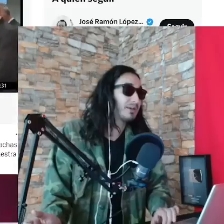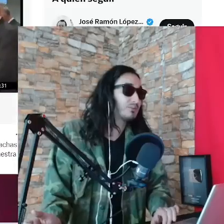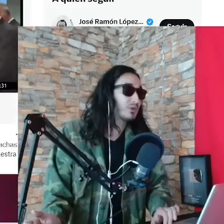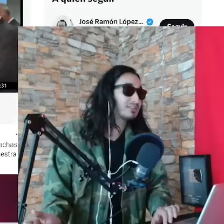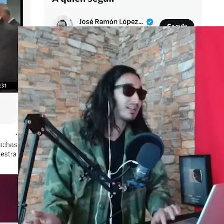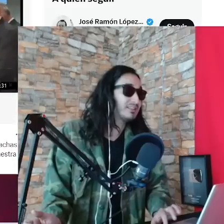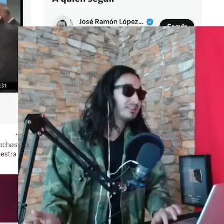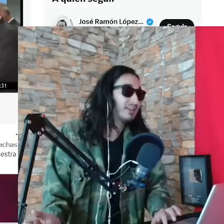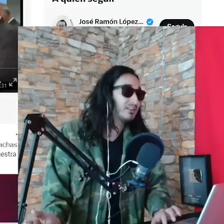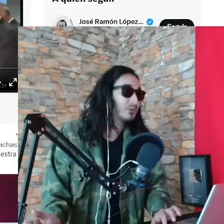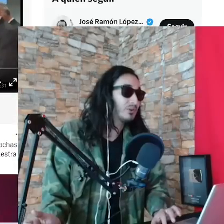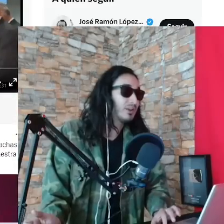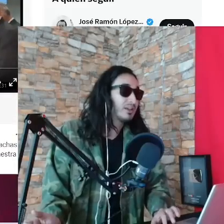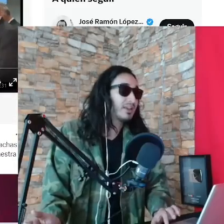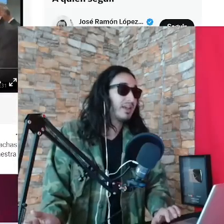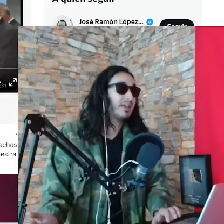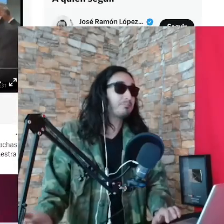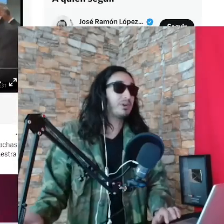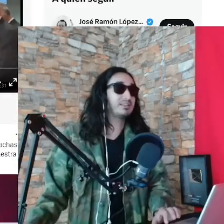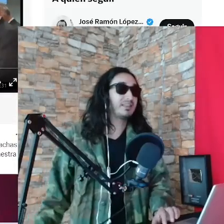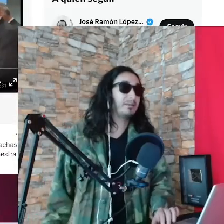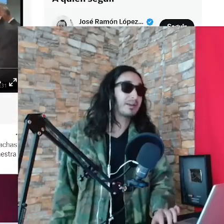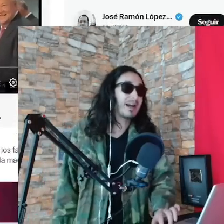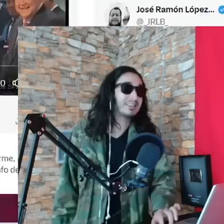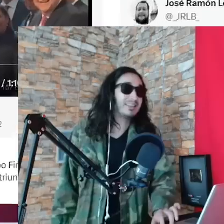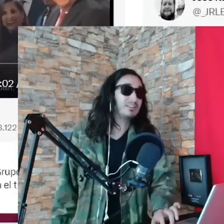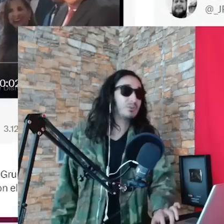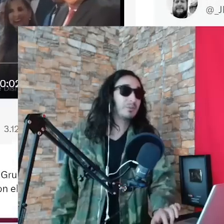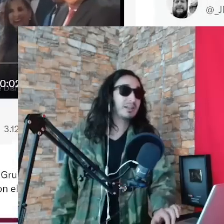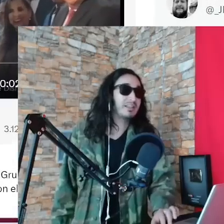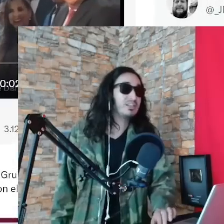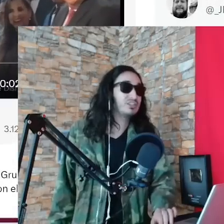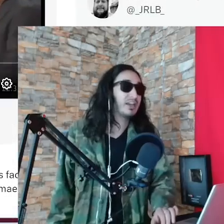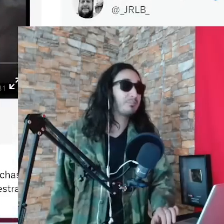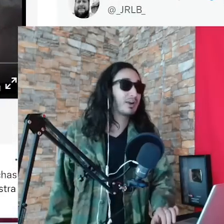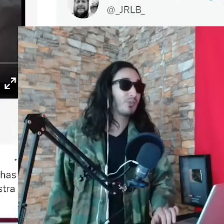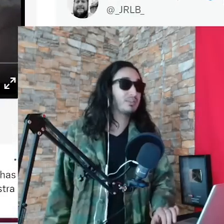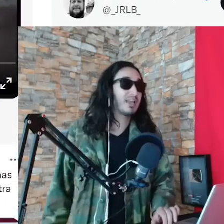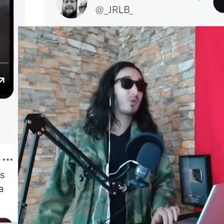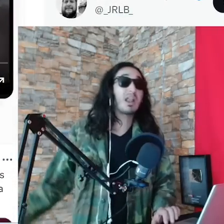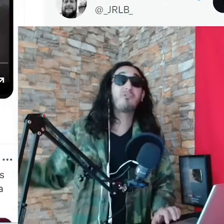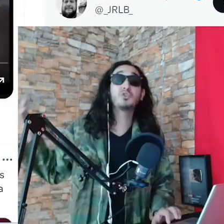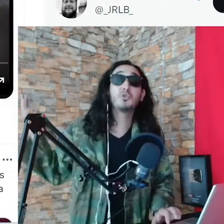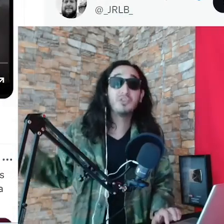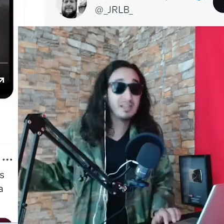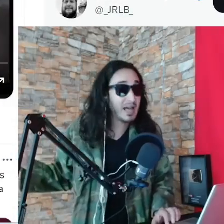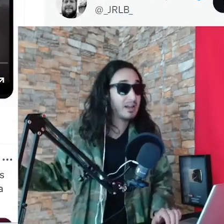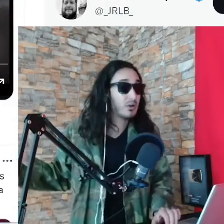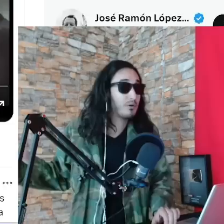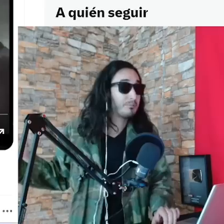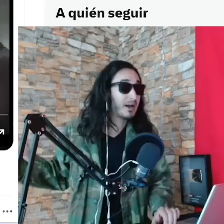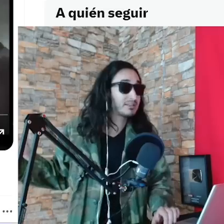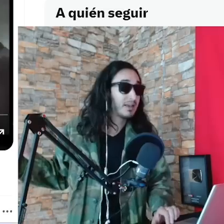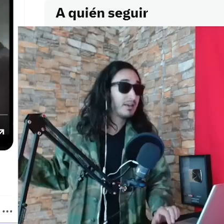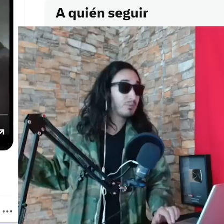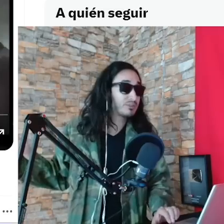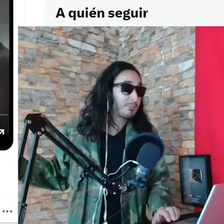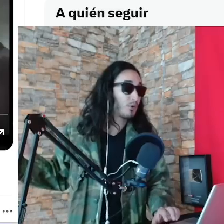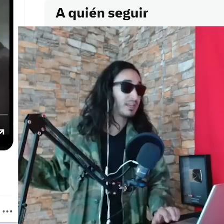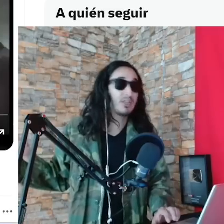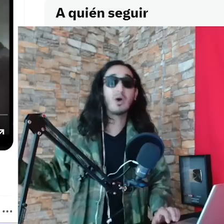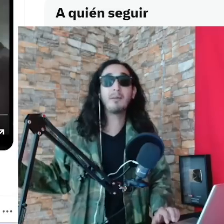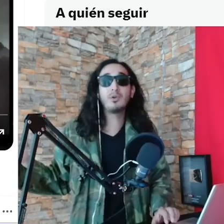en este momento están diciendo que pues ebratt hizo berrinche que porque no se quedó a la foto final compas